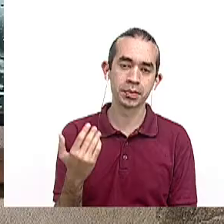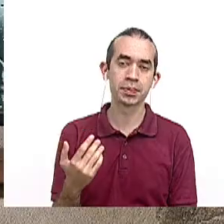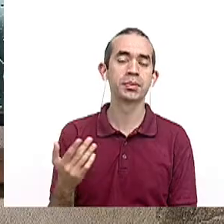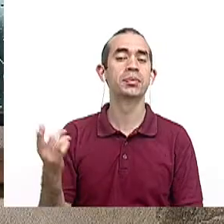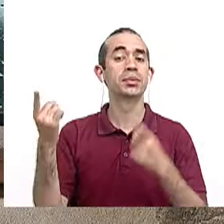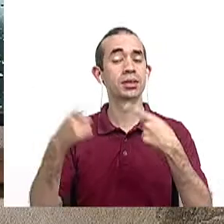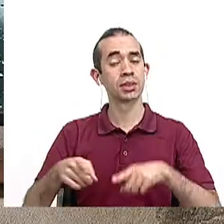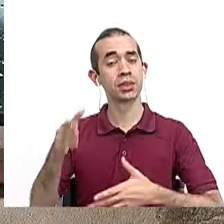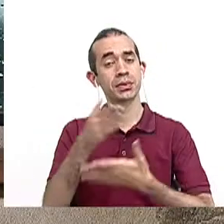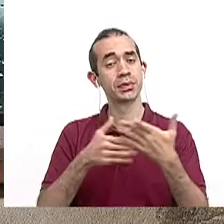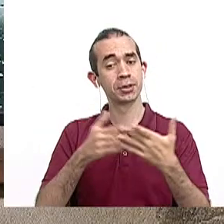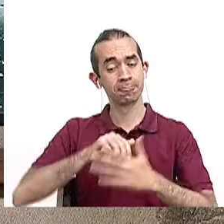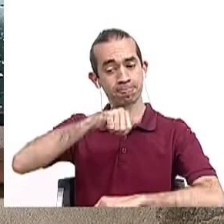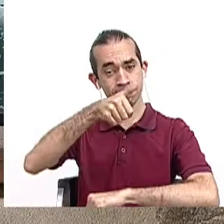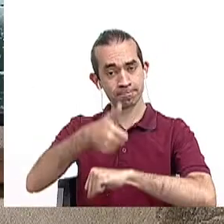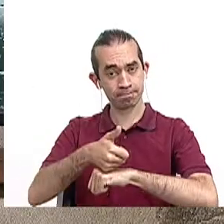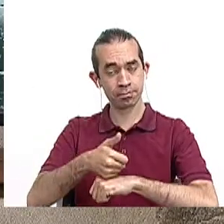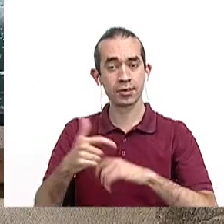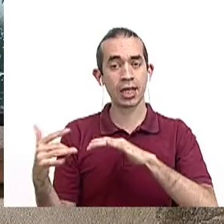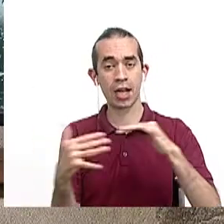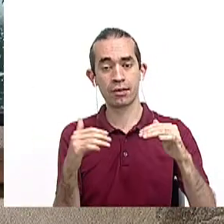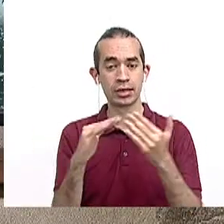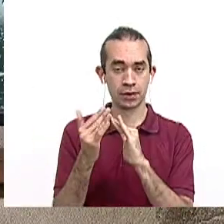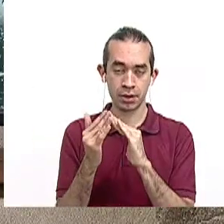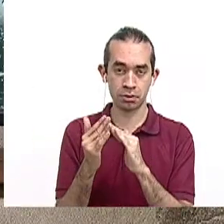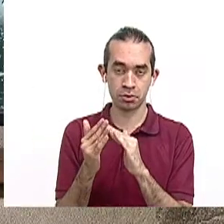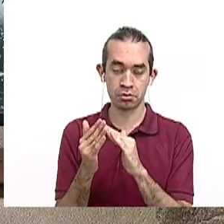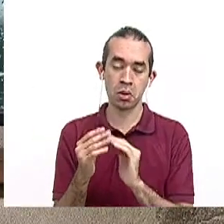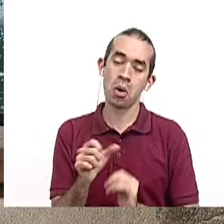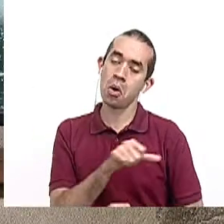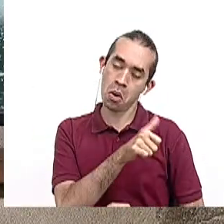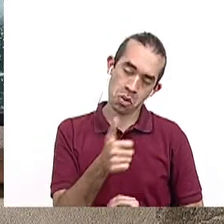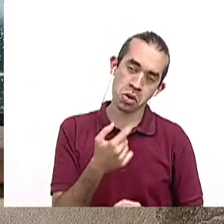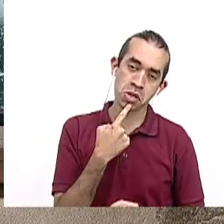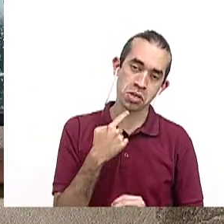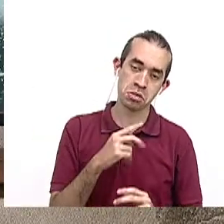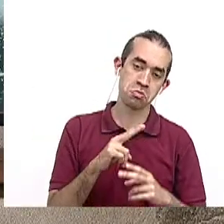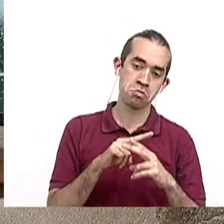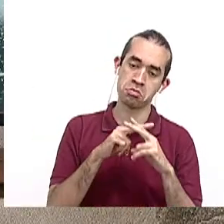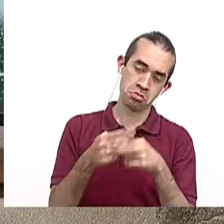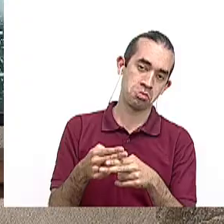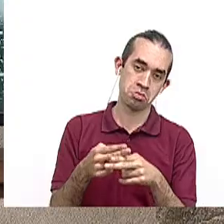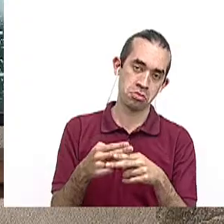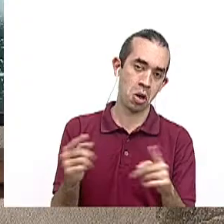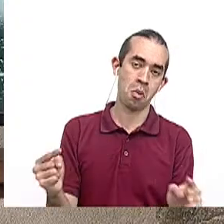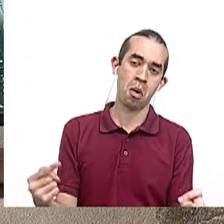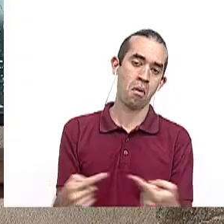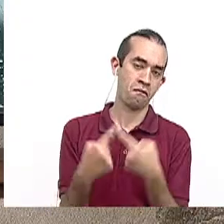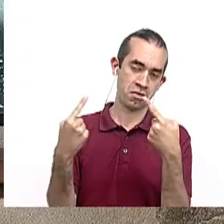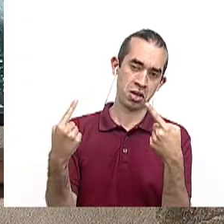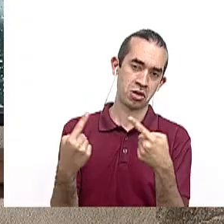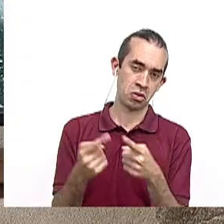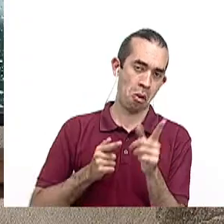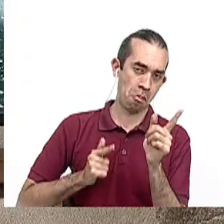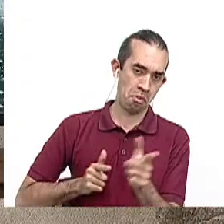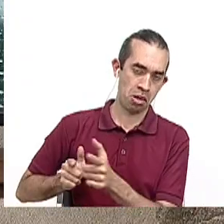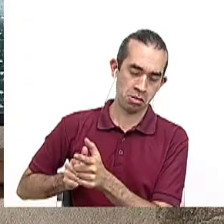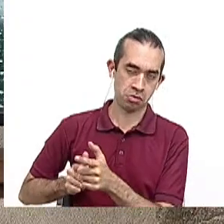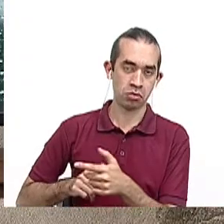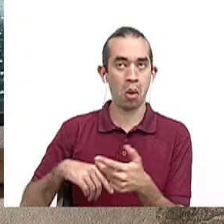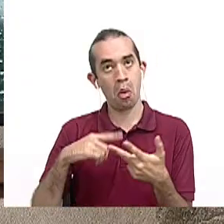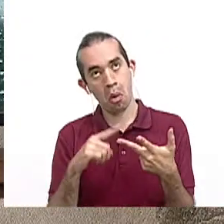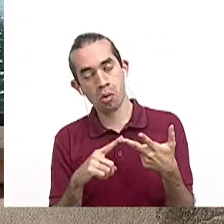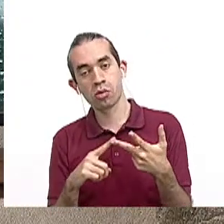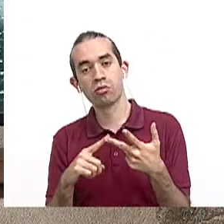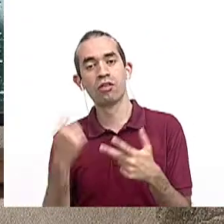algunos llaman guerra civil y otros le llaman simplemente como un conflicto armado. Otros le